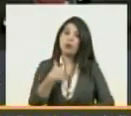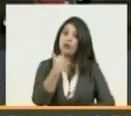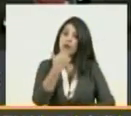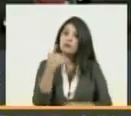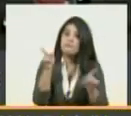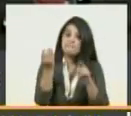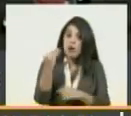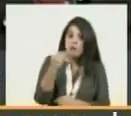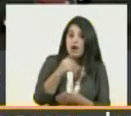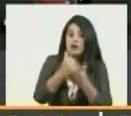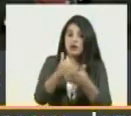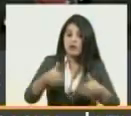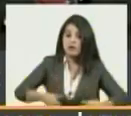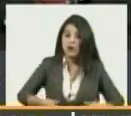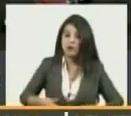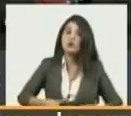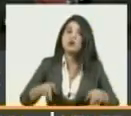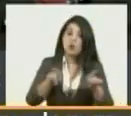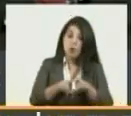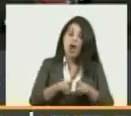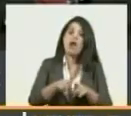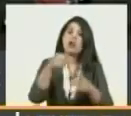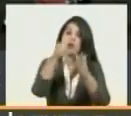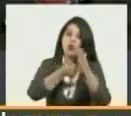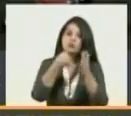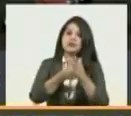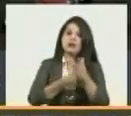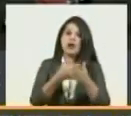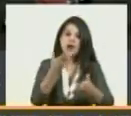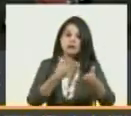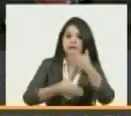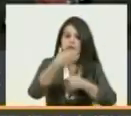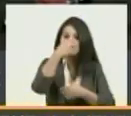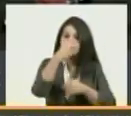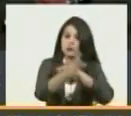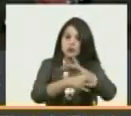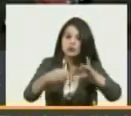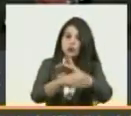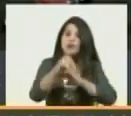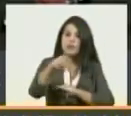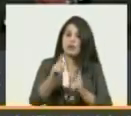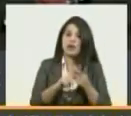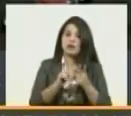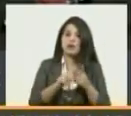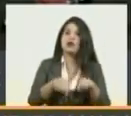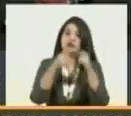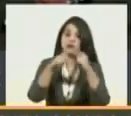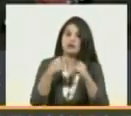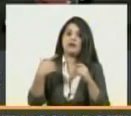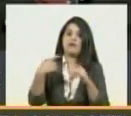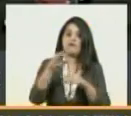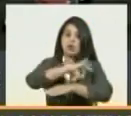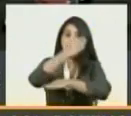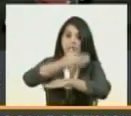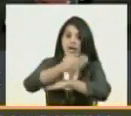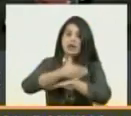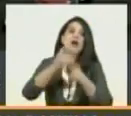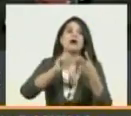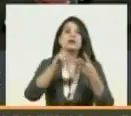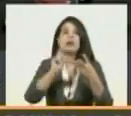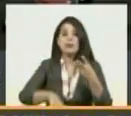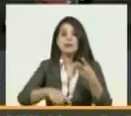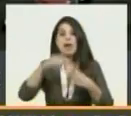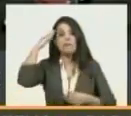más esfuerzo en la lucha contra el contrabando de extracción, contra los delitos en la frontera, contra el